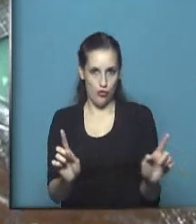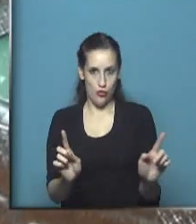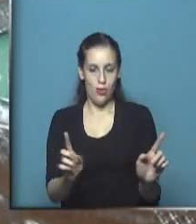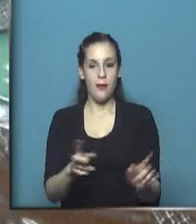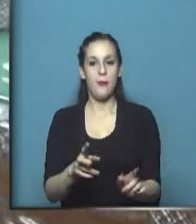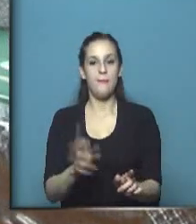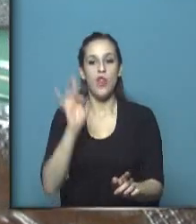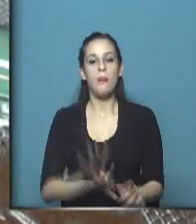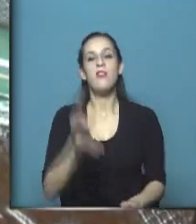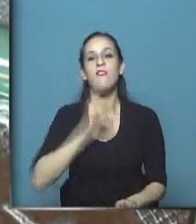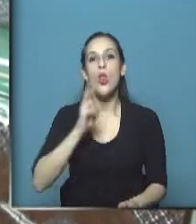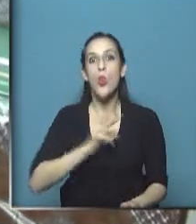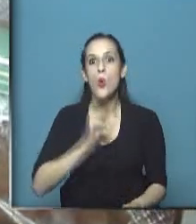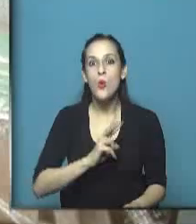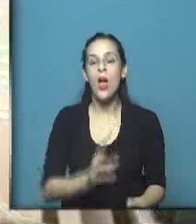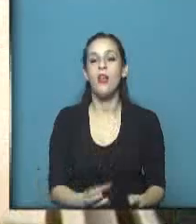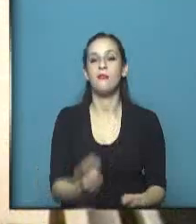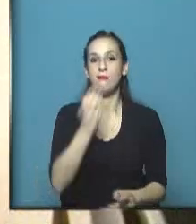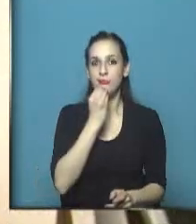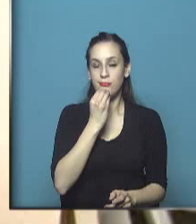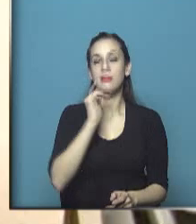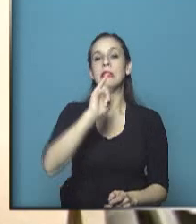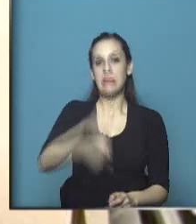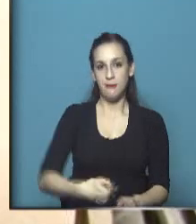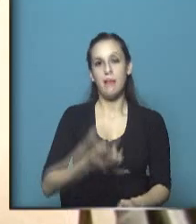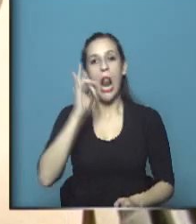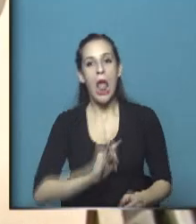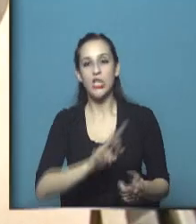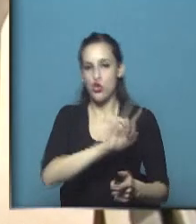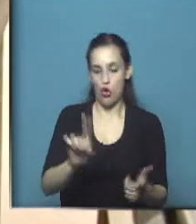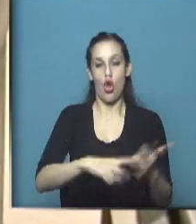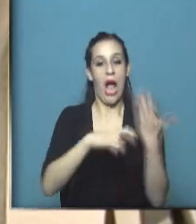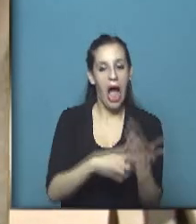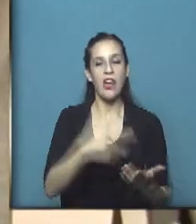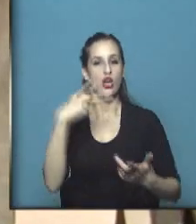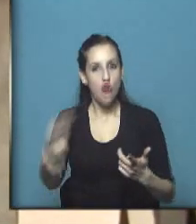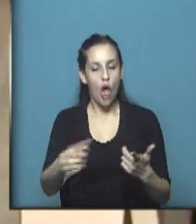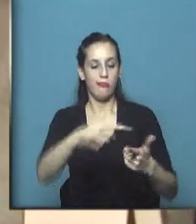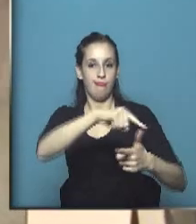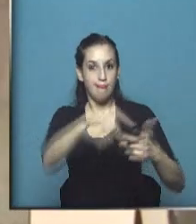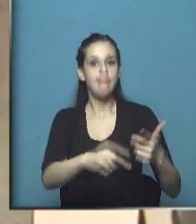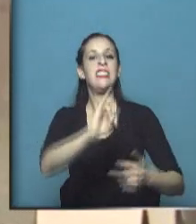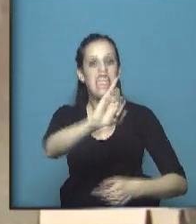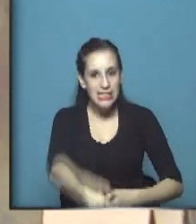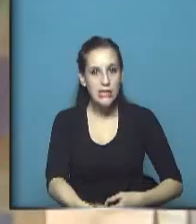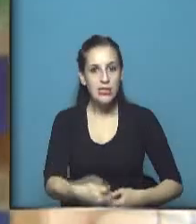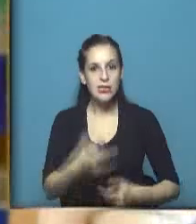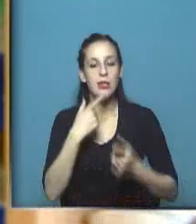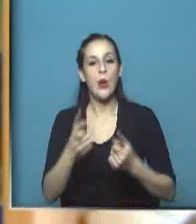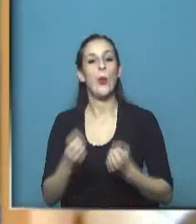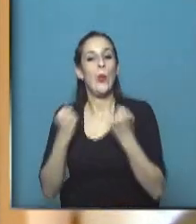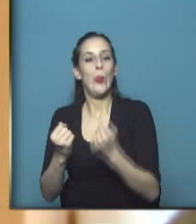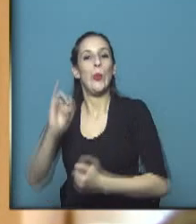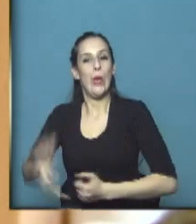no comen nada derivado del animal, ni lácteos, ni carnes, nada. Entonces, eso sí pueden llegar a tener,